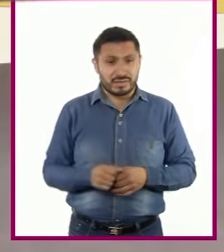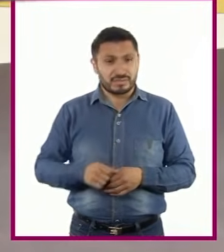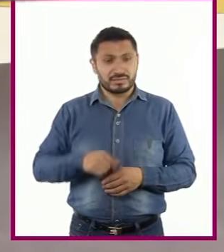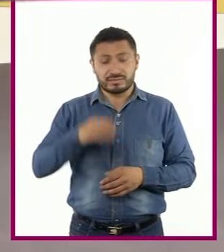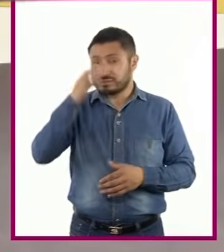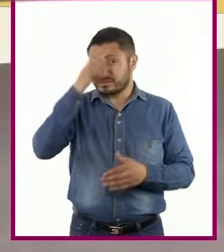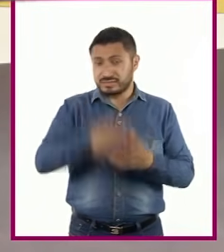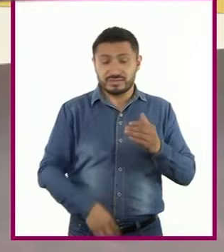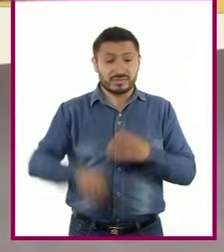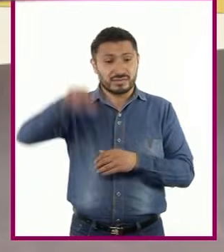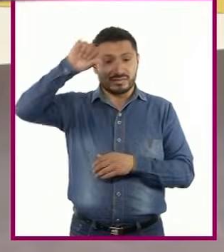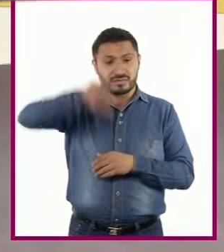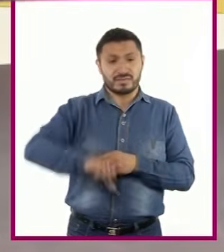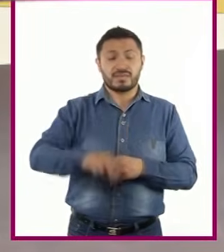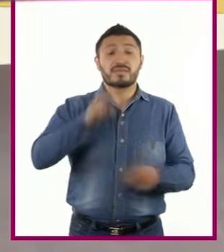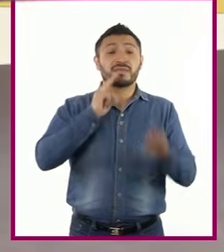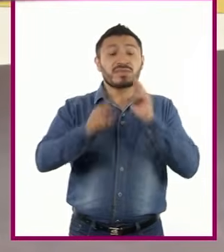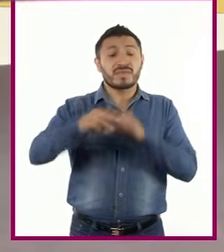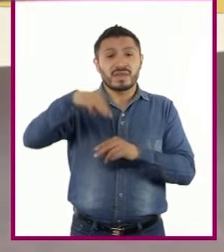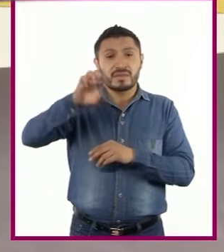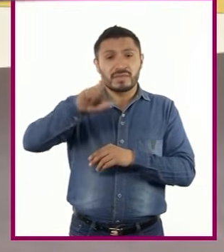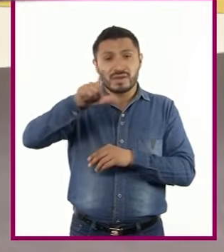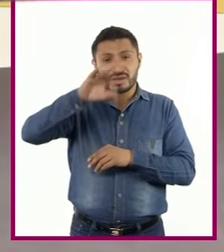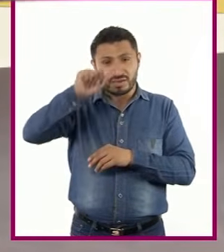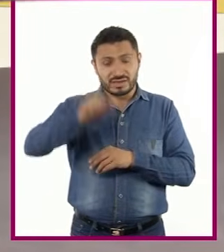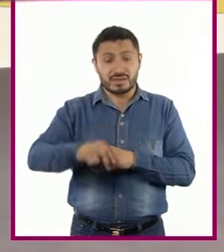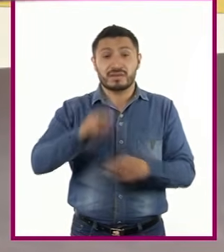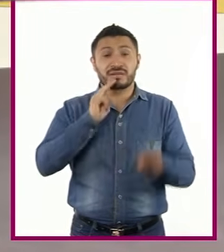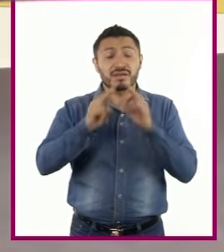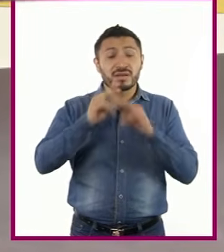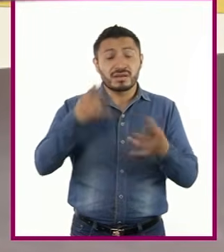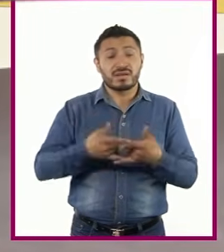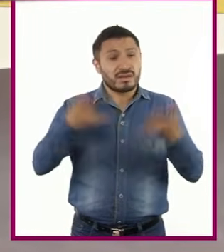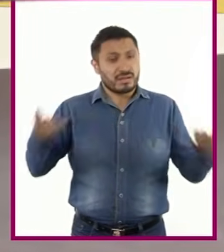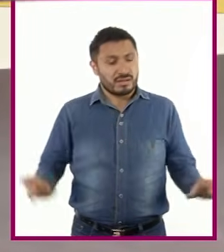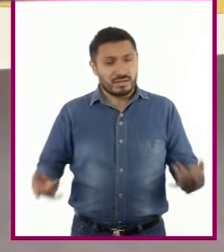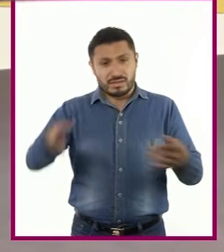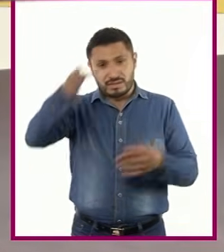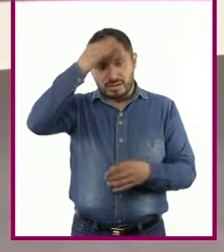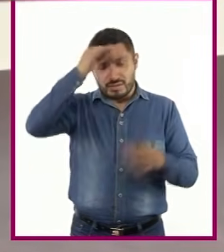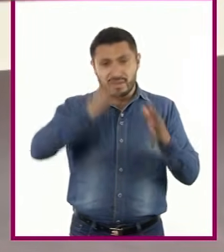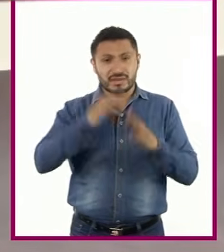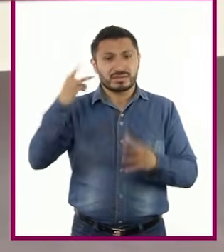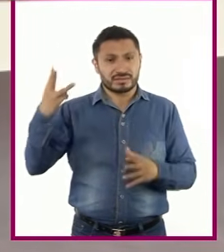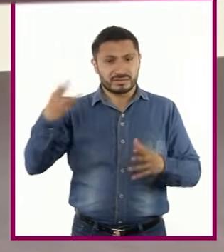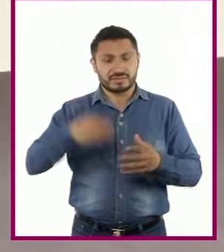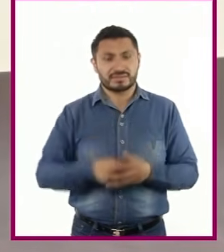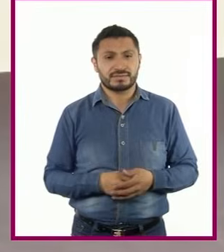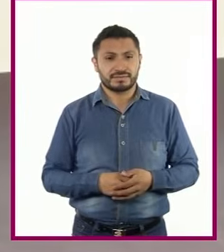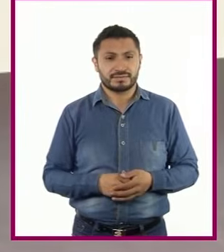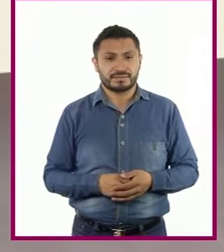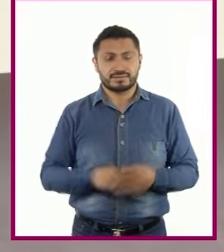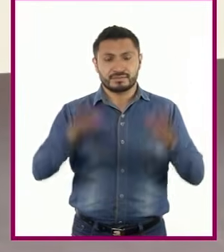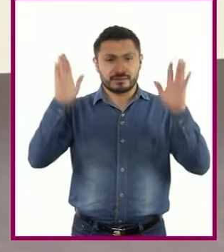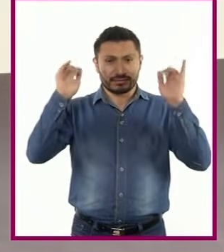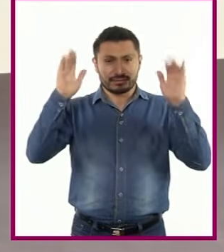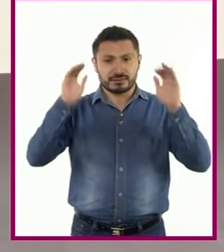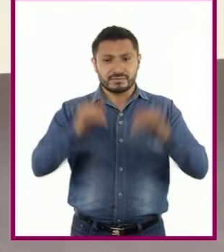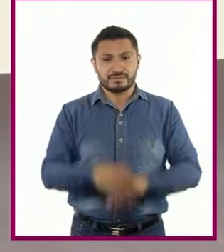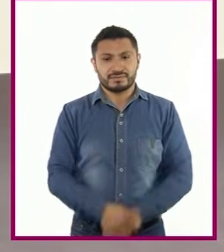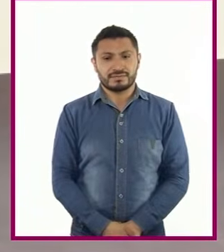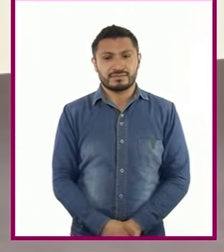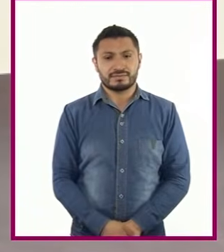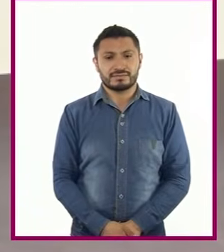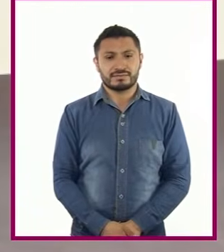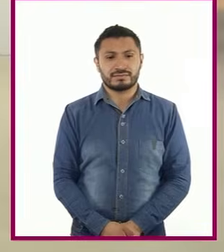Esto fue todo por hoy en Noti Mexica, un noticiero histórico de Aprende en Casa 3. ¡Hasta la